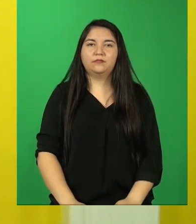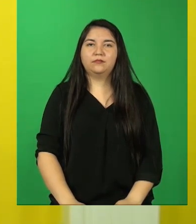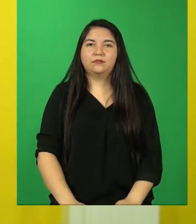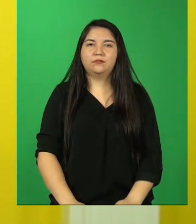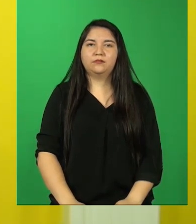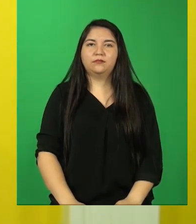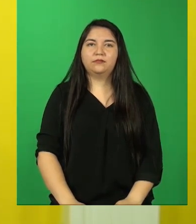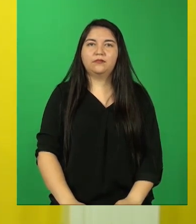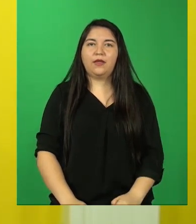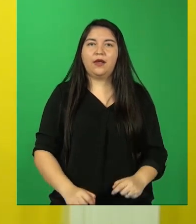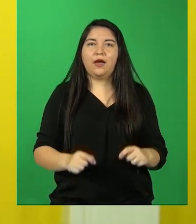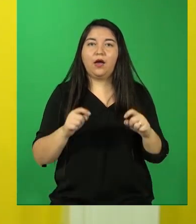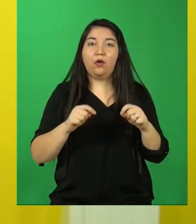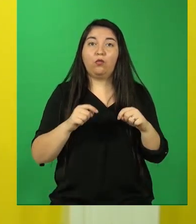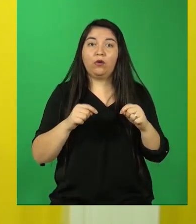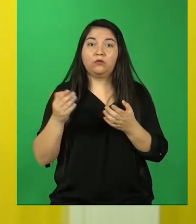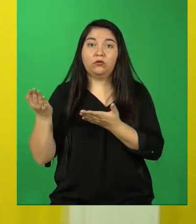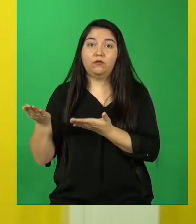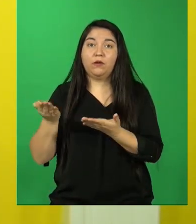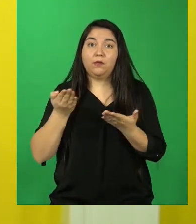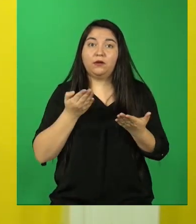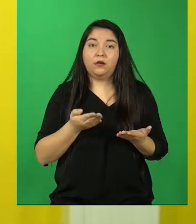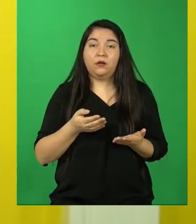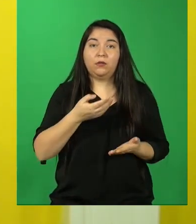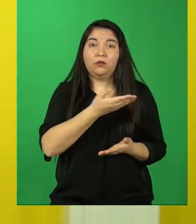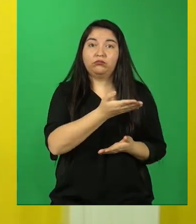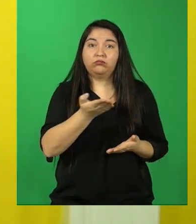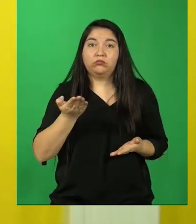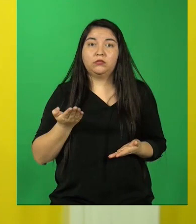Ahora los voy a invitar para que